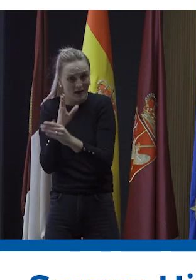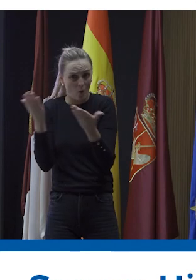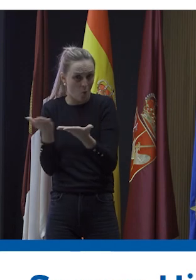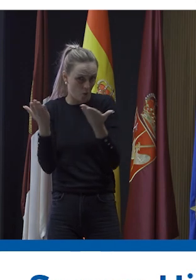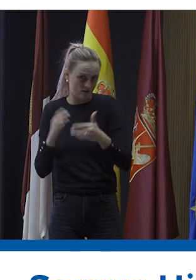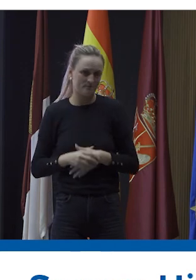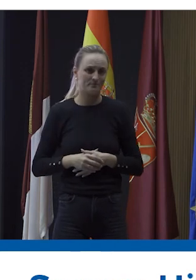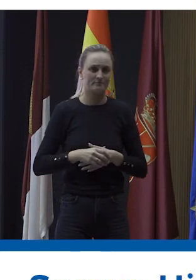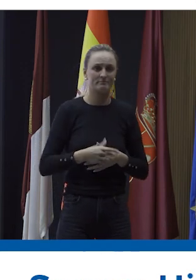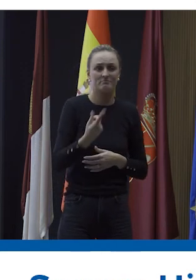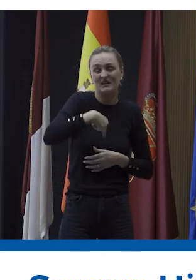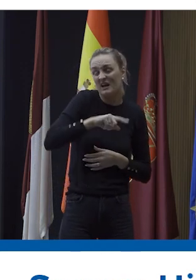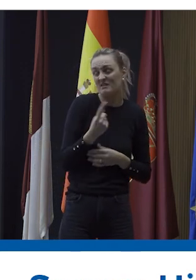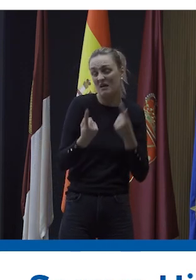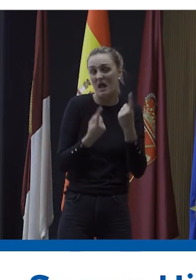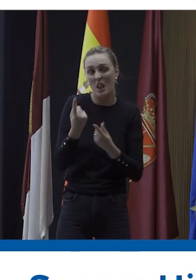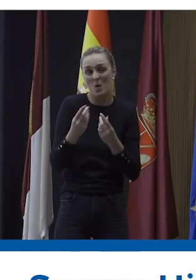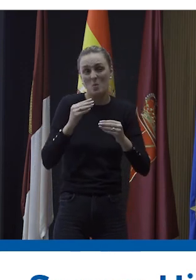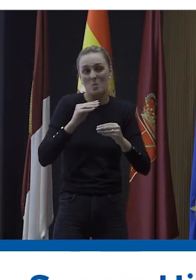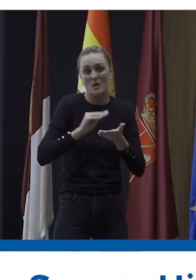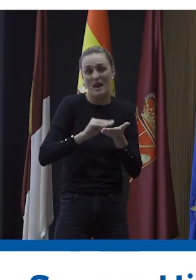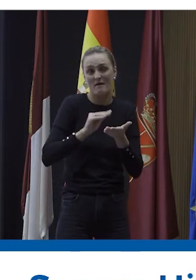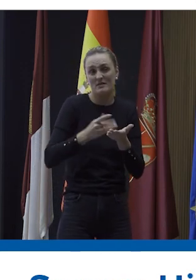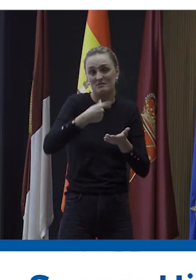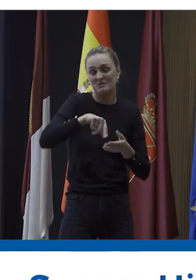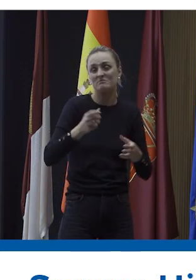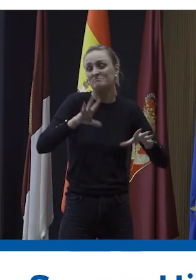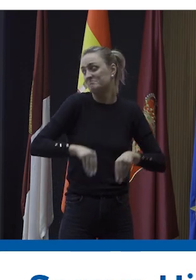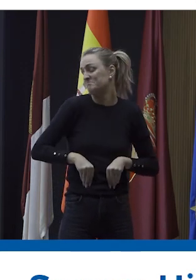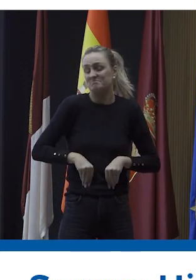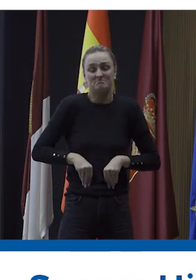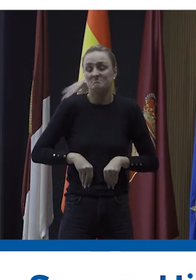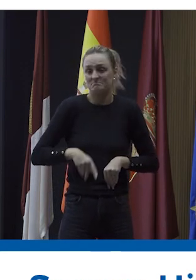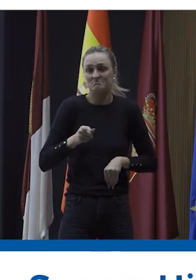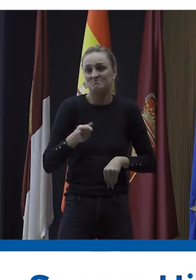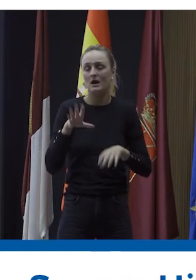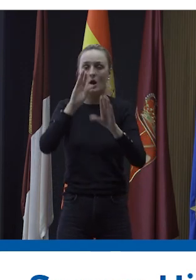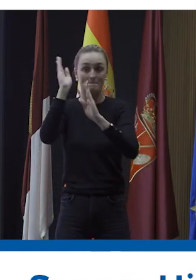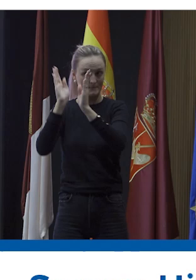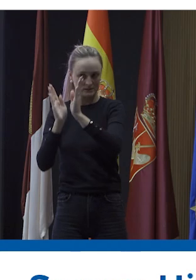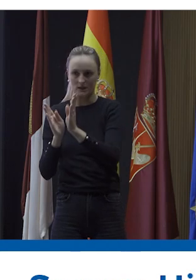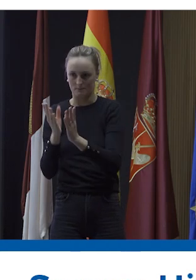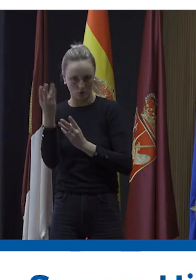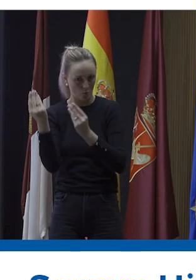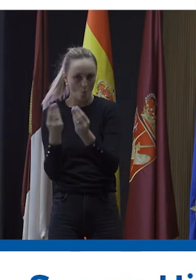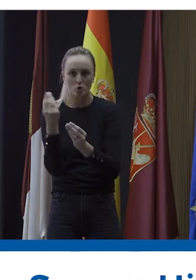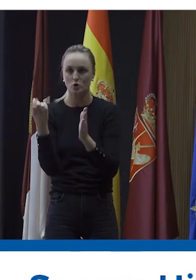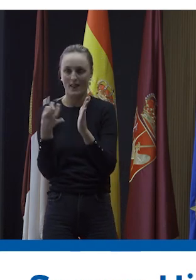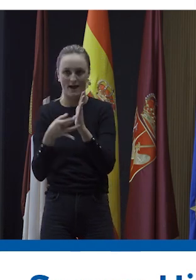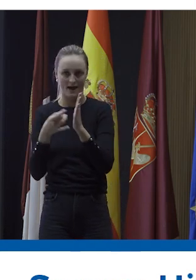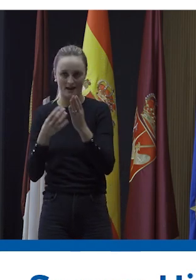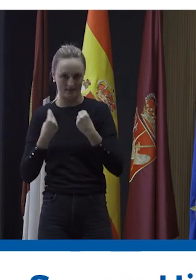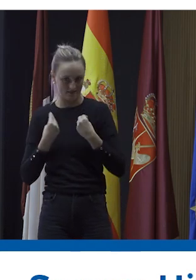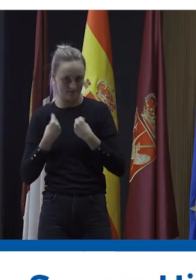bueno, pues como esto es de la menopausia. No, hay muchos tratamientos y se puede mejorar la calidad de vida, ¿vale? Entonces puede